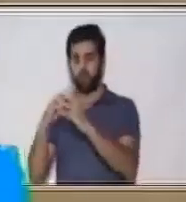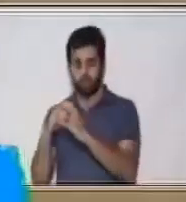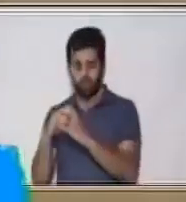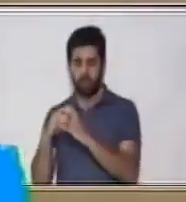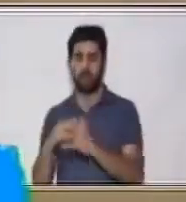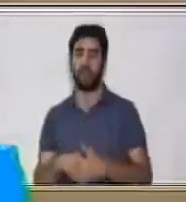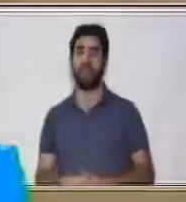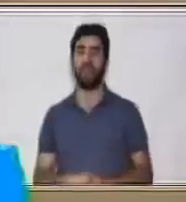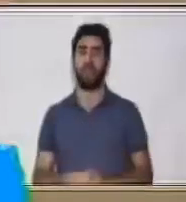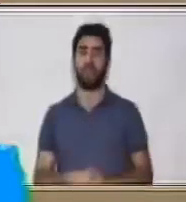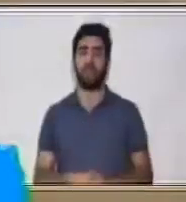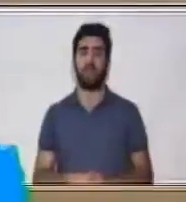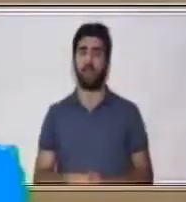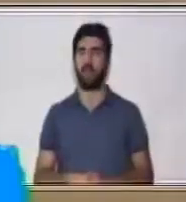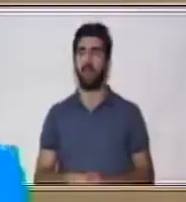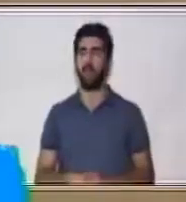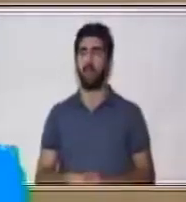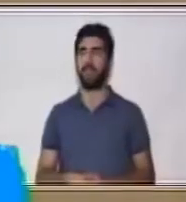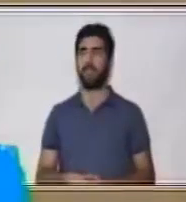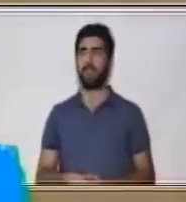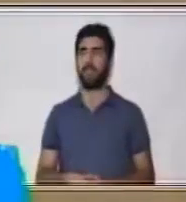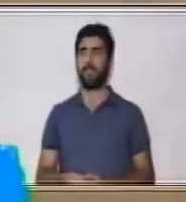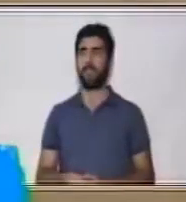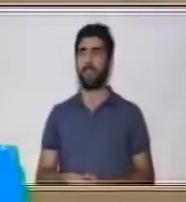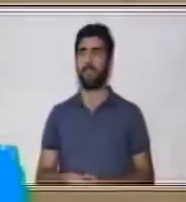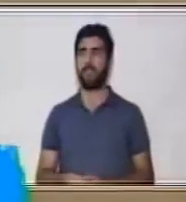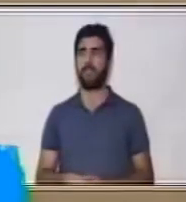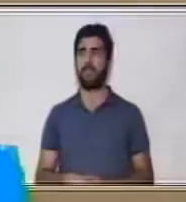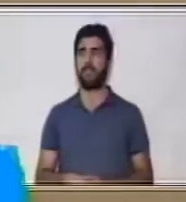pelo, tita.